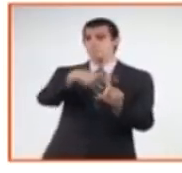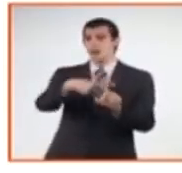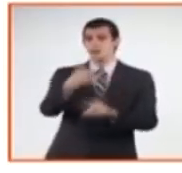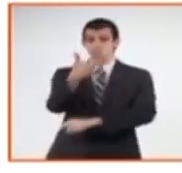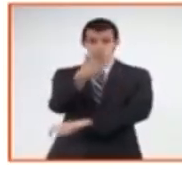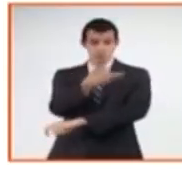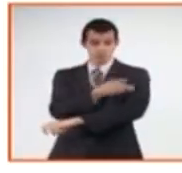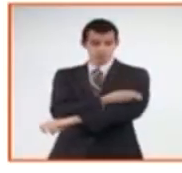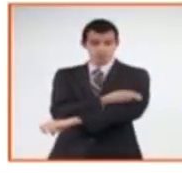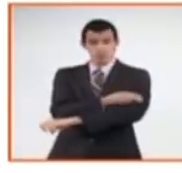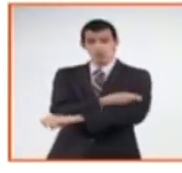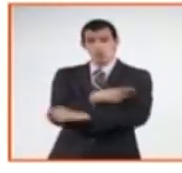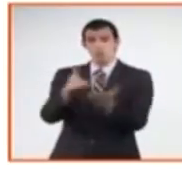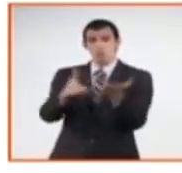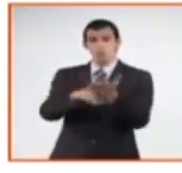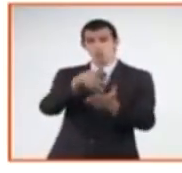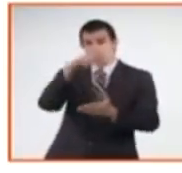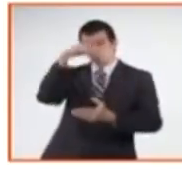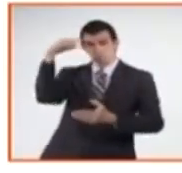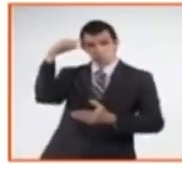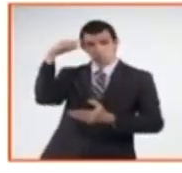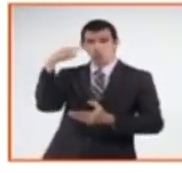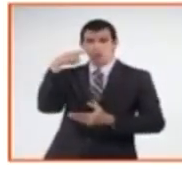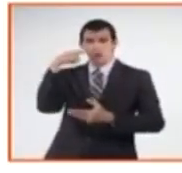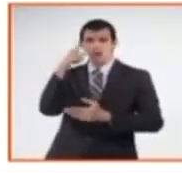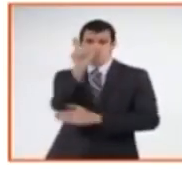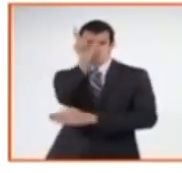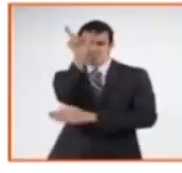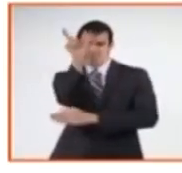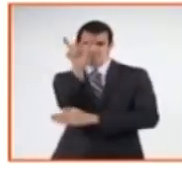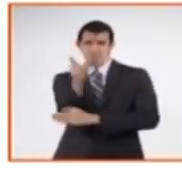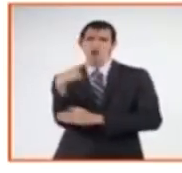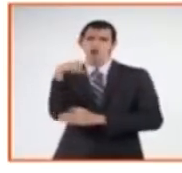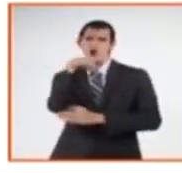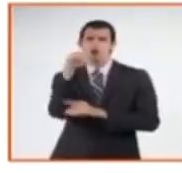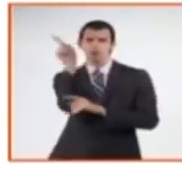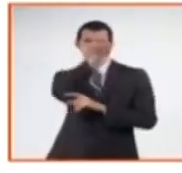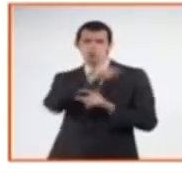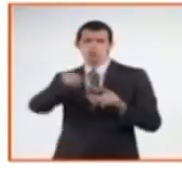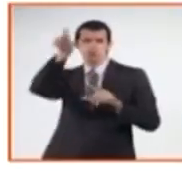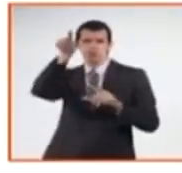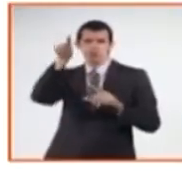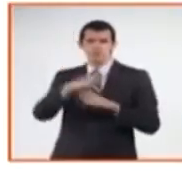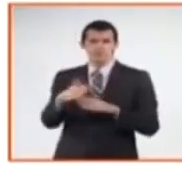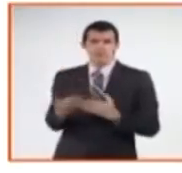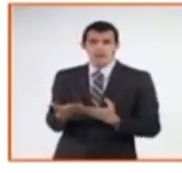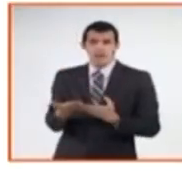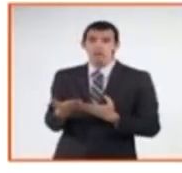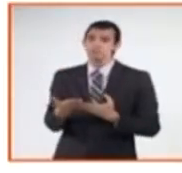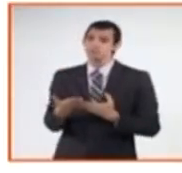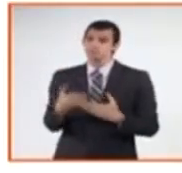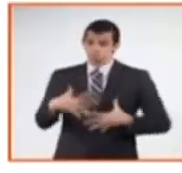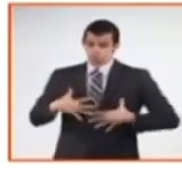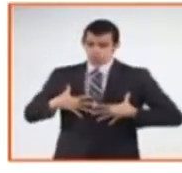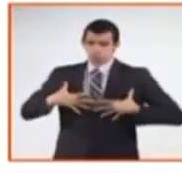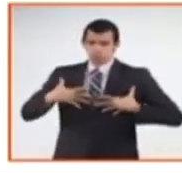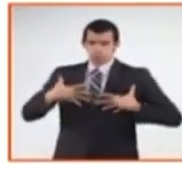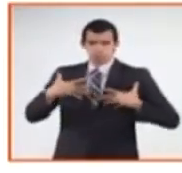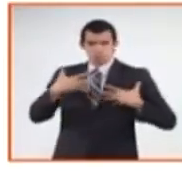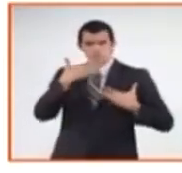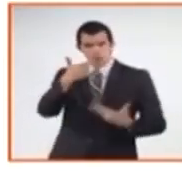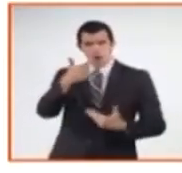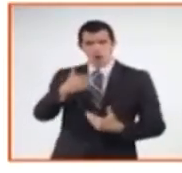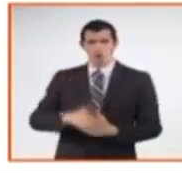se ha encontrado que hace como en unidades son los títulos anticuerpos y el panel de la de la izquierda fueron